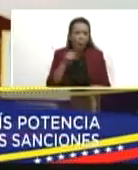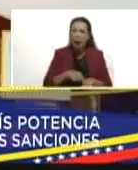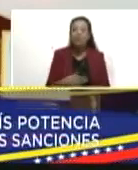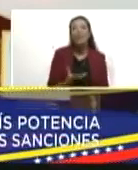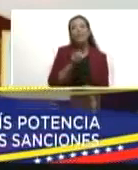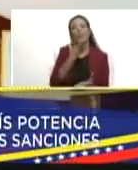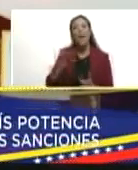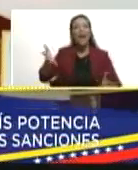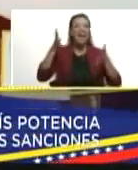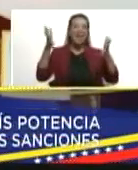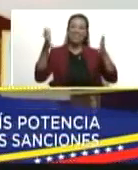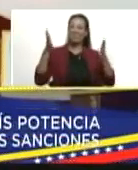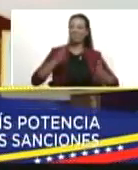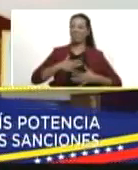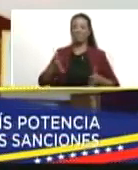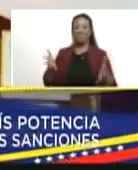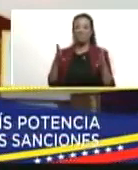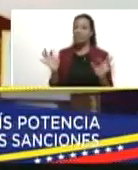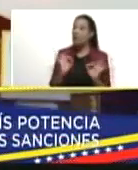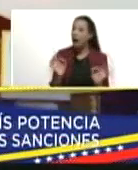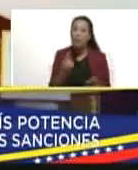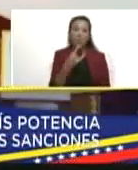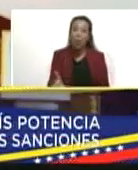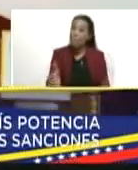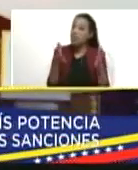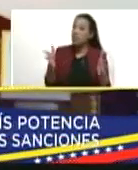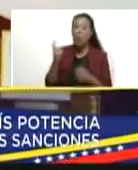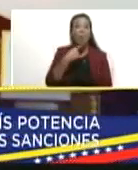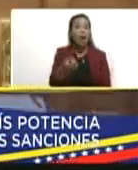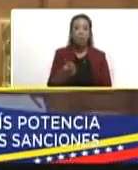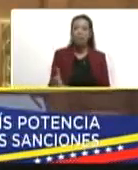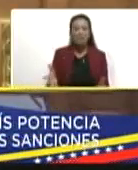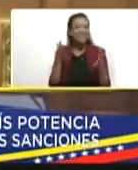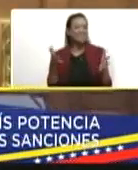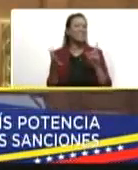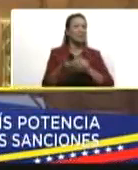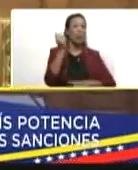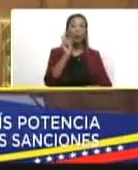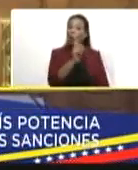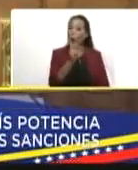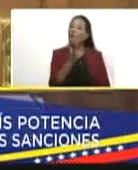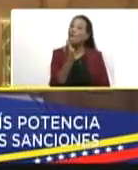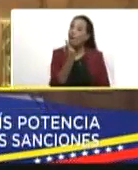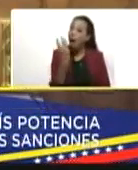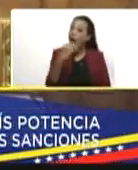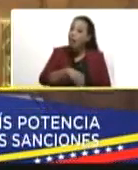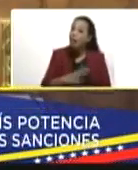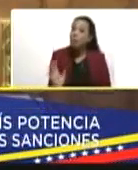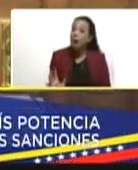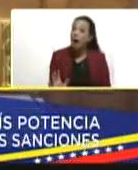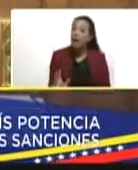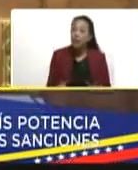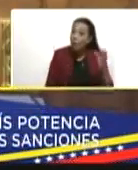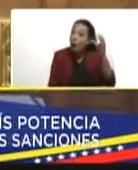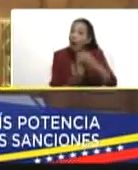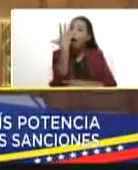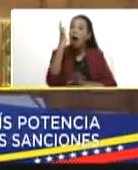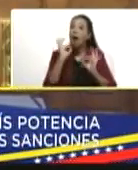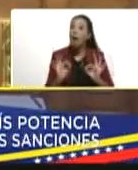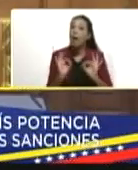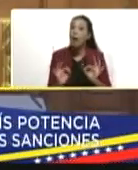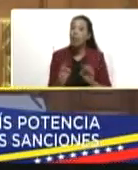cantar Victoria Nadie puede cantar Victoria todavía estamos en la